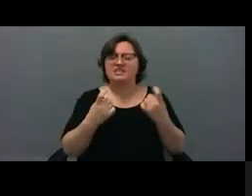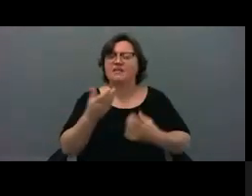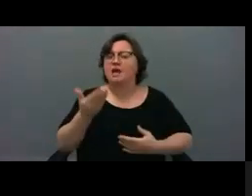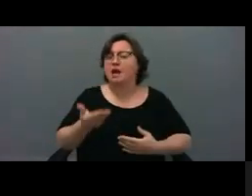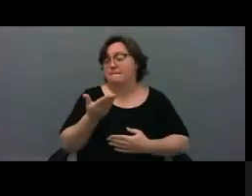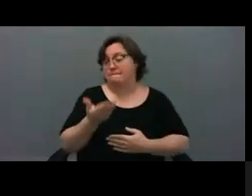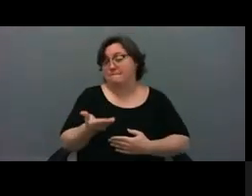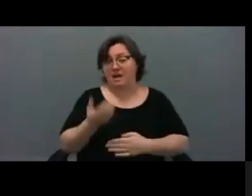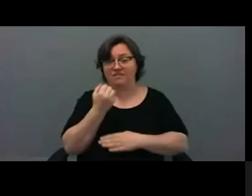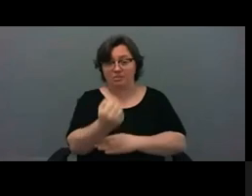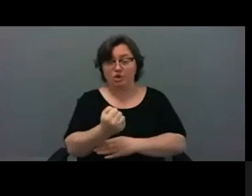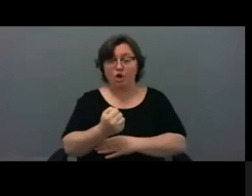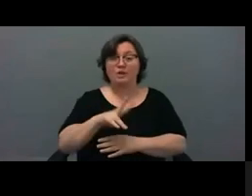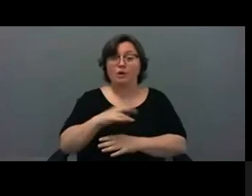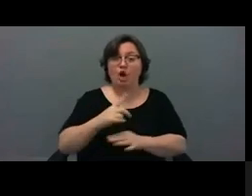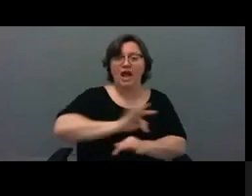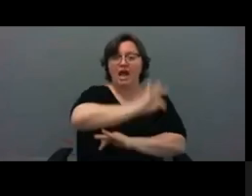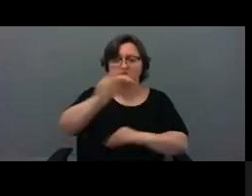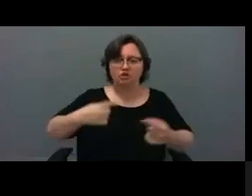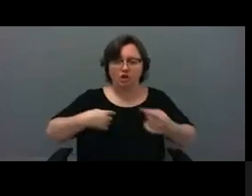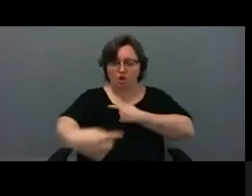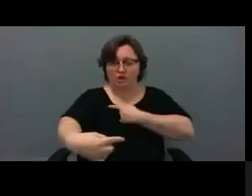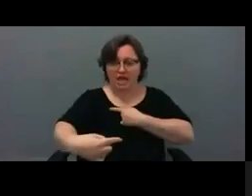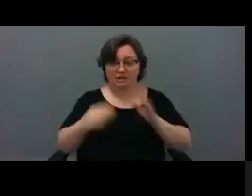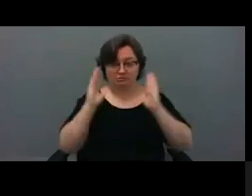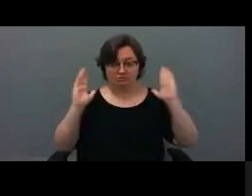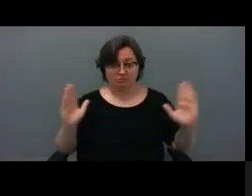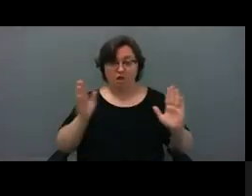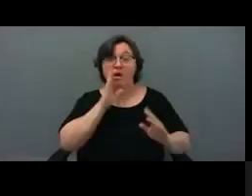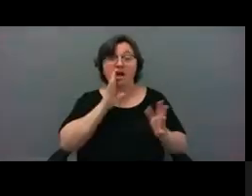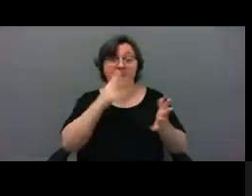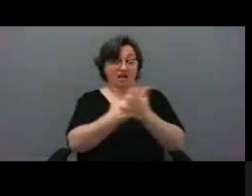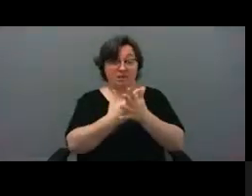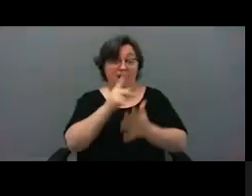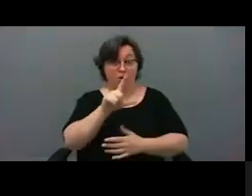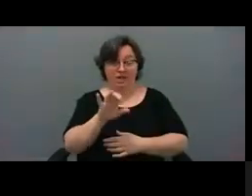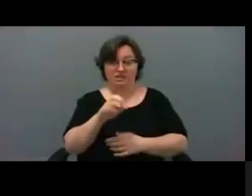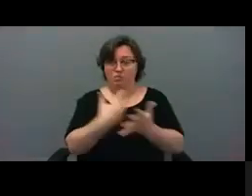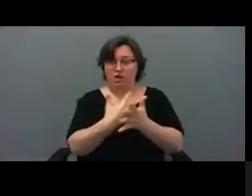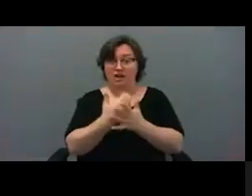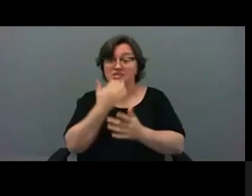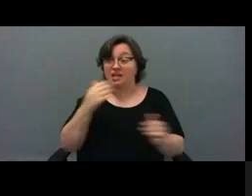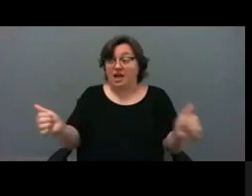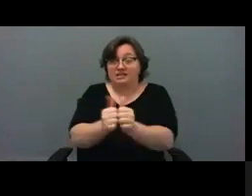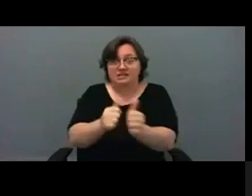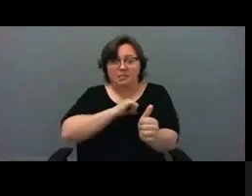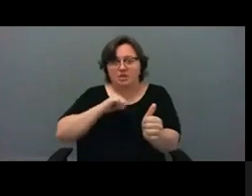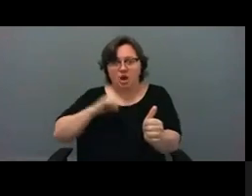apoyo las 24 horas del día, los 7 días de la semana? Porque, como bien nos ha explicado Luis, si no estuviera este